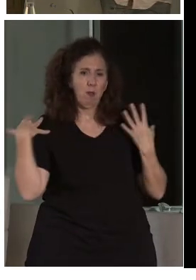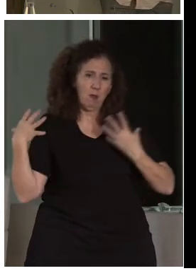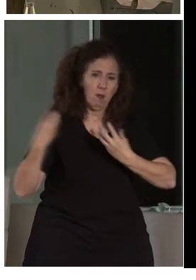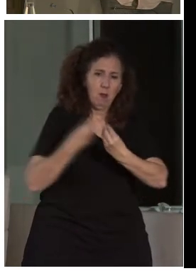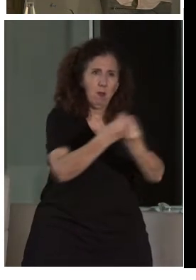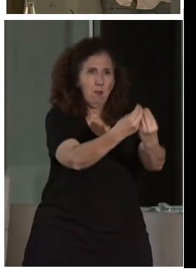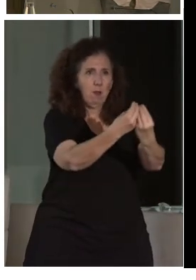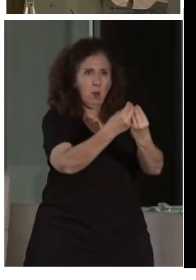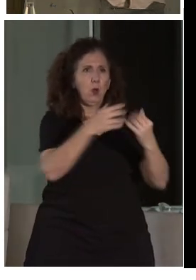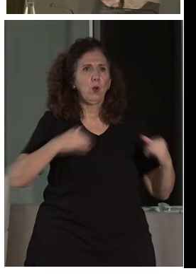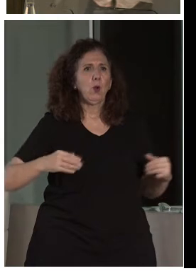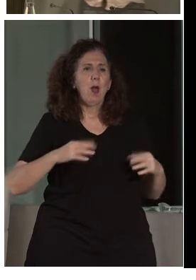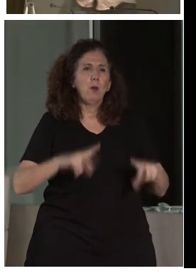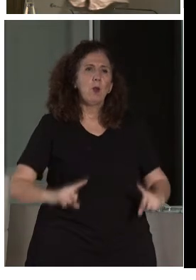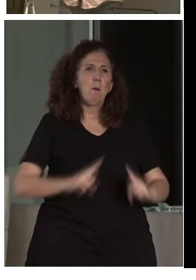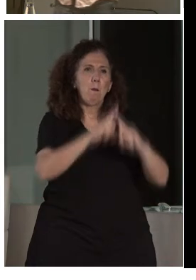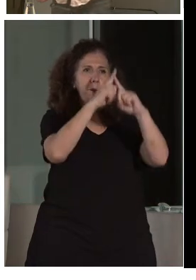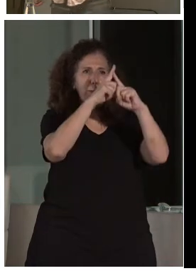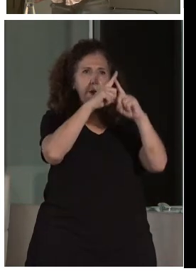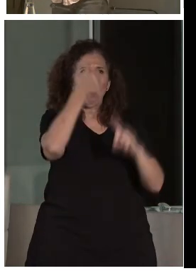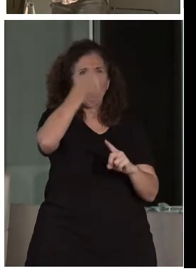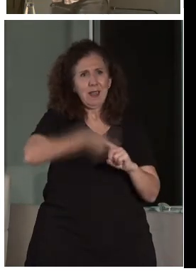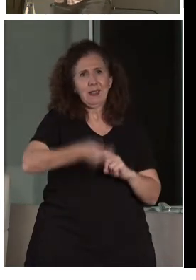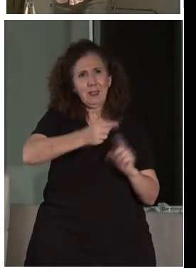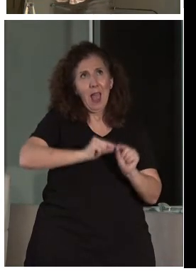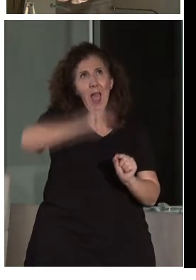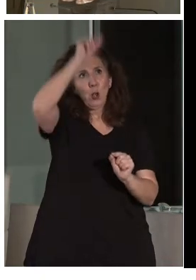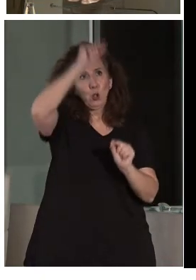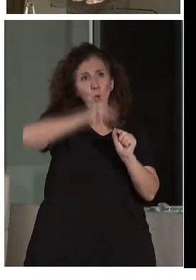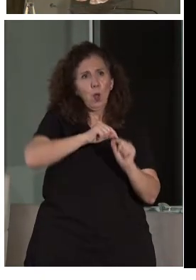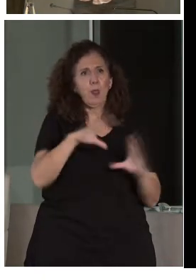en Peñalara, que es el pico más alto de la Comunidad de Madrid. ¿Vale?